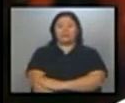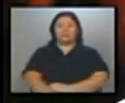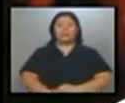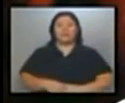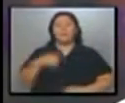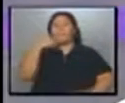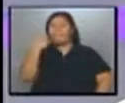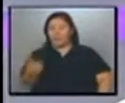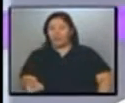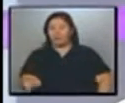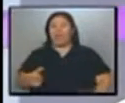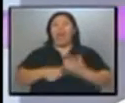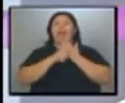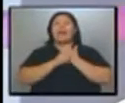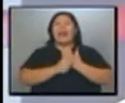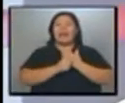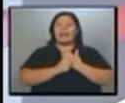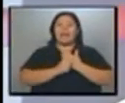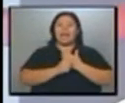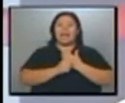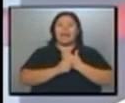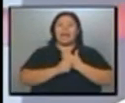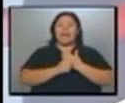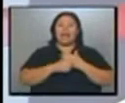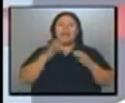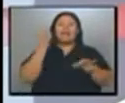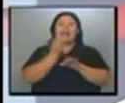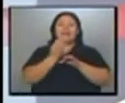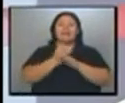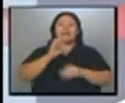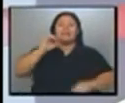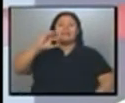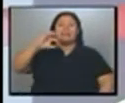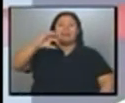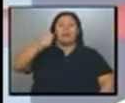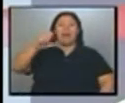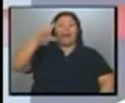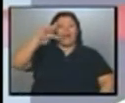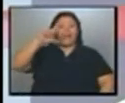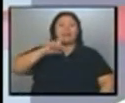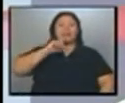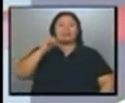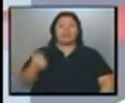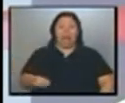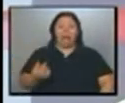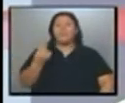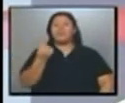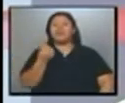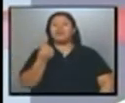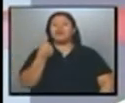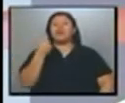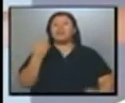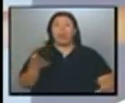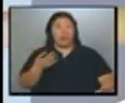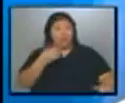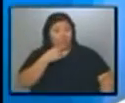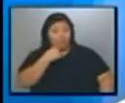Barata. Churrasquito u horno, 99 pesos la paleta. Bien, viene con bebida y postre